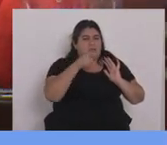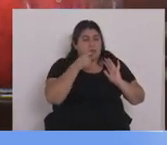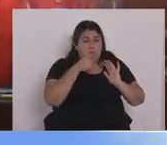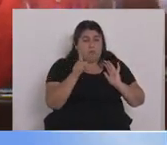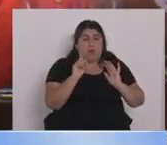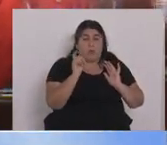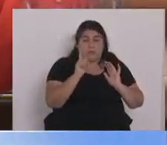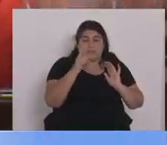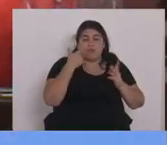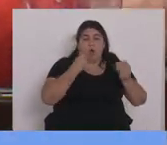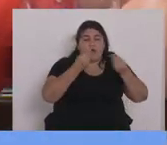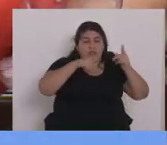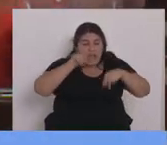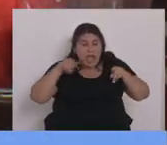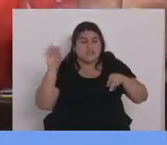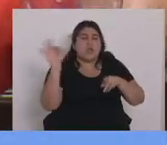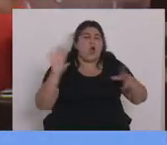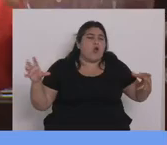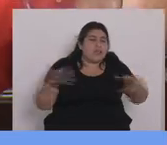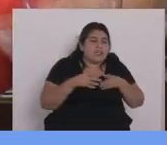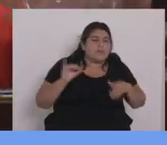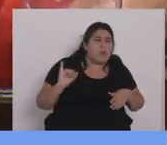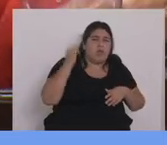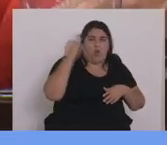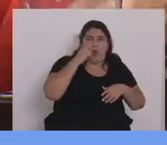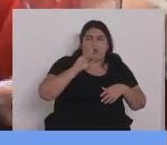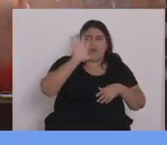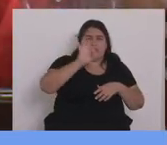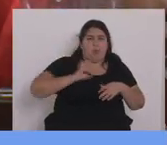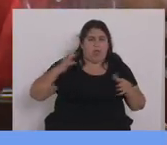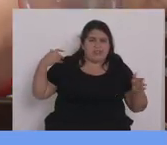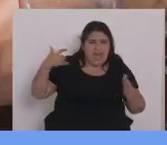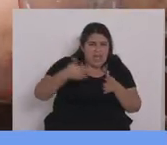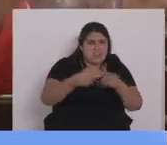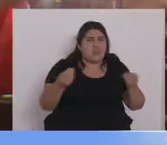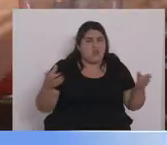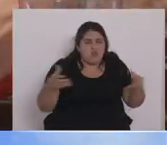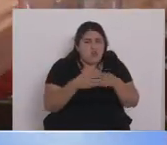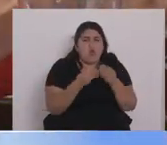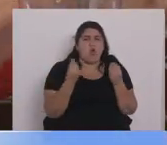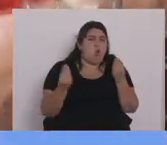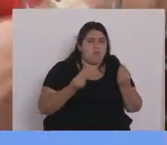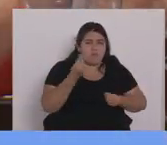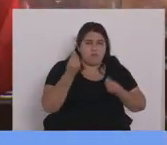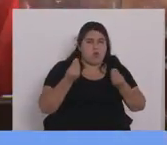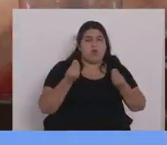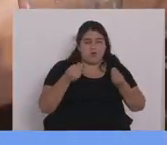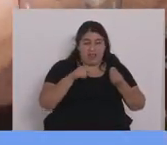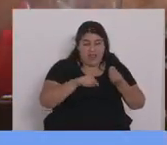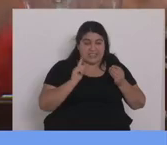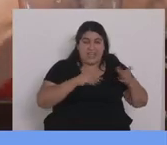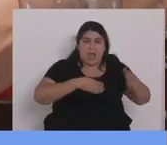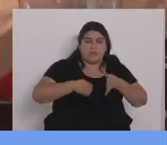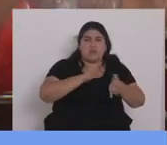de las finanzas y al mejor equipo de los últimos 50 años a qué nos iba a llevar este endeudamiento